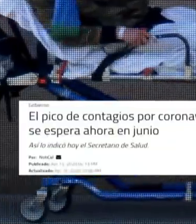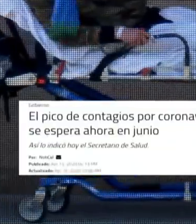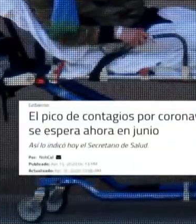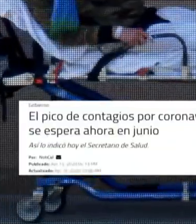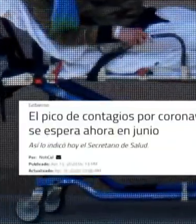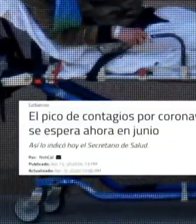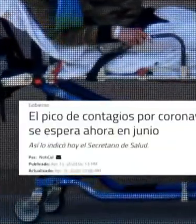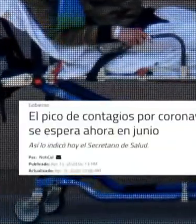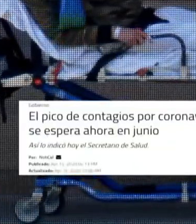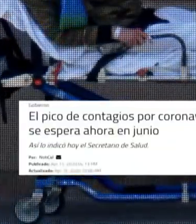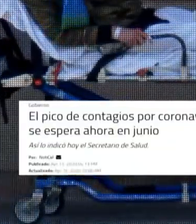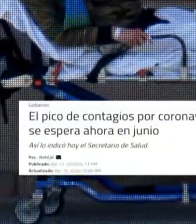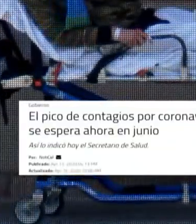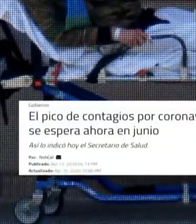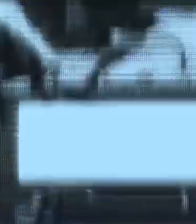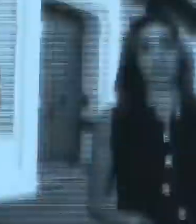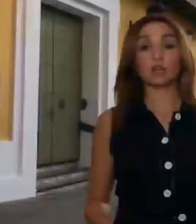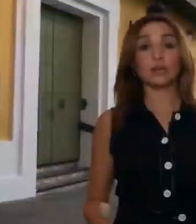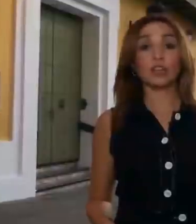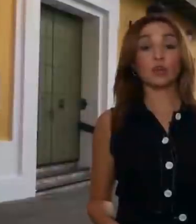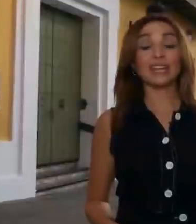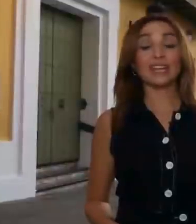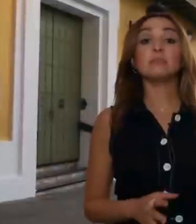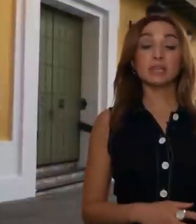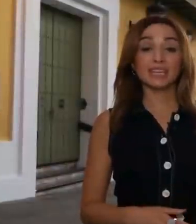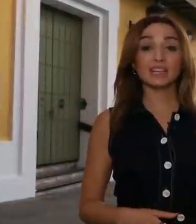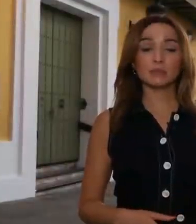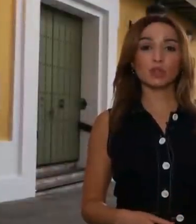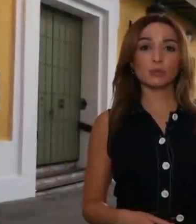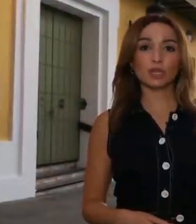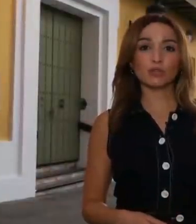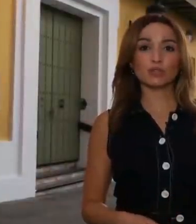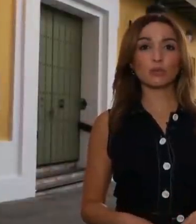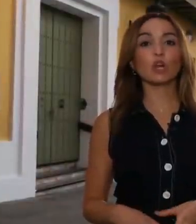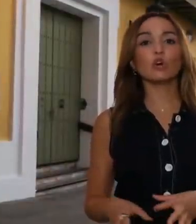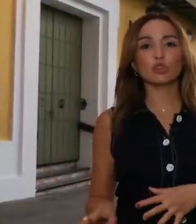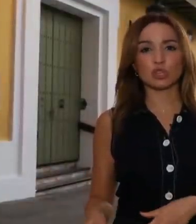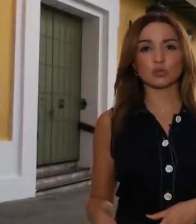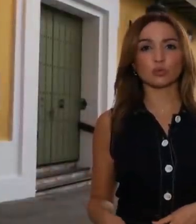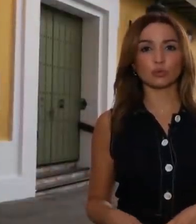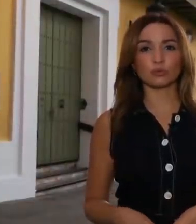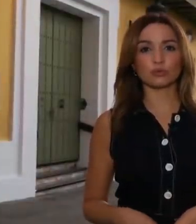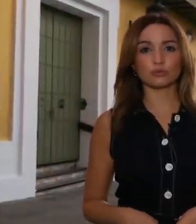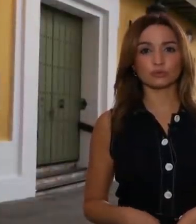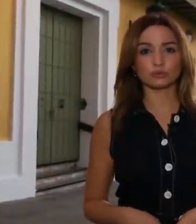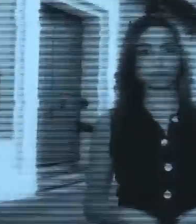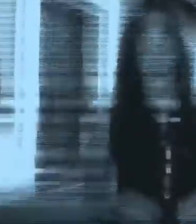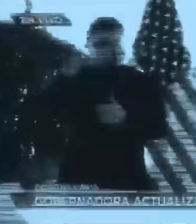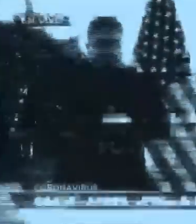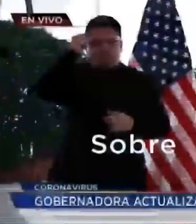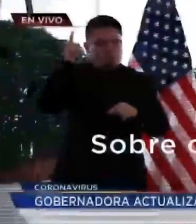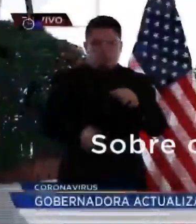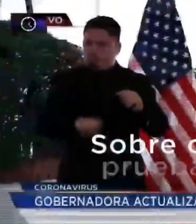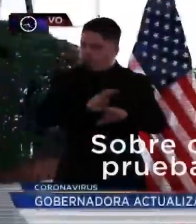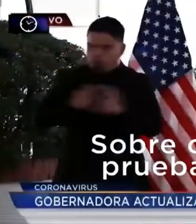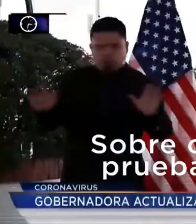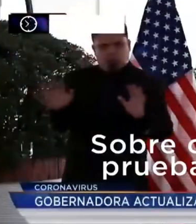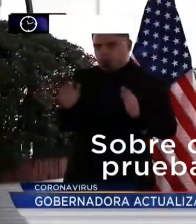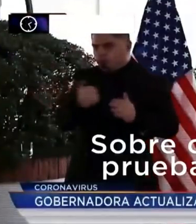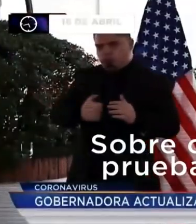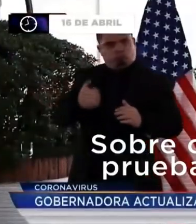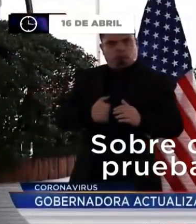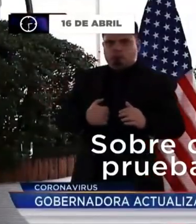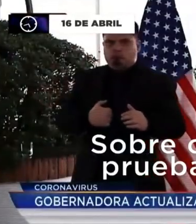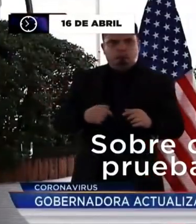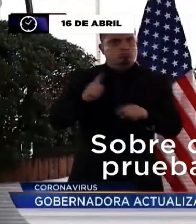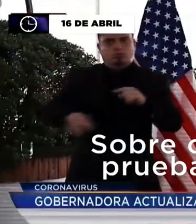ya no sería en mayo, sino en junio. La gobernadora también cambió de opinión sobre otros asuntos. Inaceptable el que